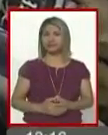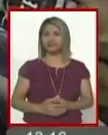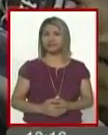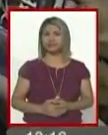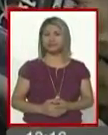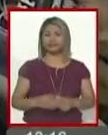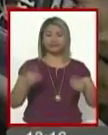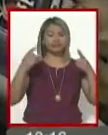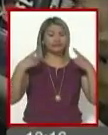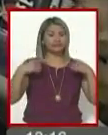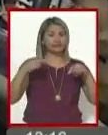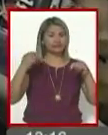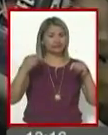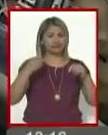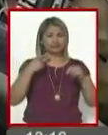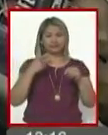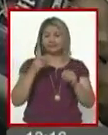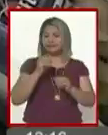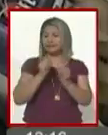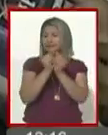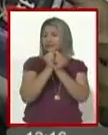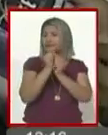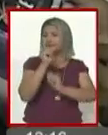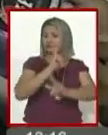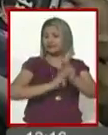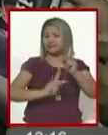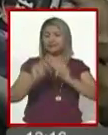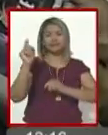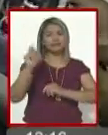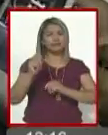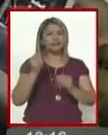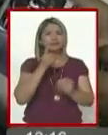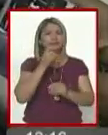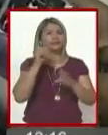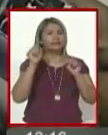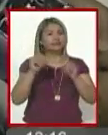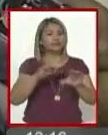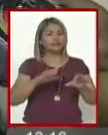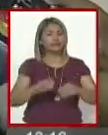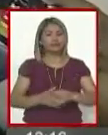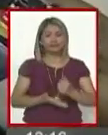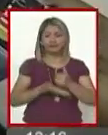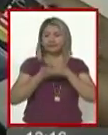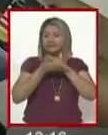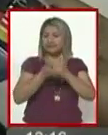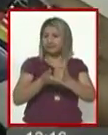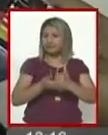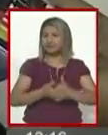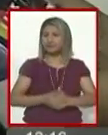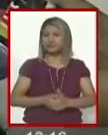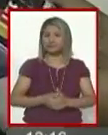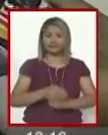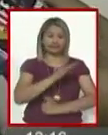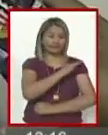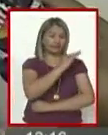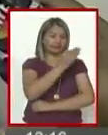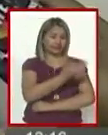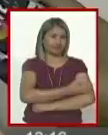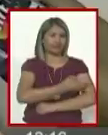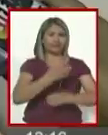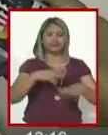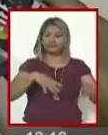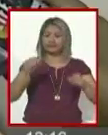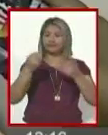a la intención de estar siempre con la gente necesitada, con los que pueda yo hacer esta colaboración. Me voy fortalecido, me